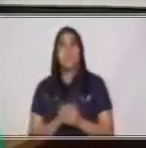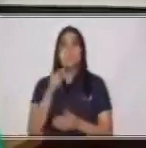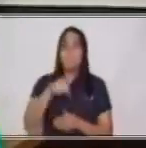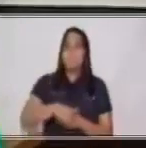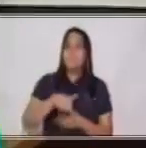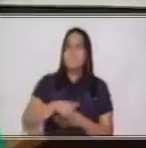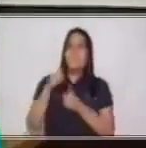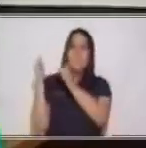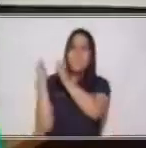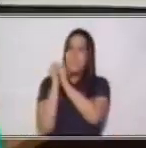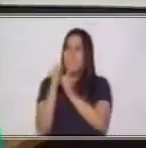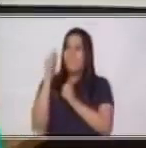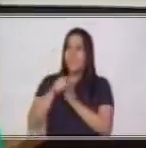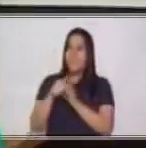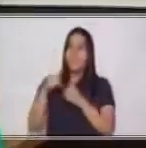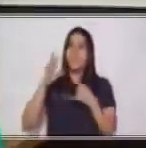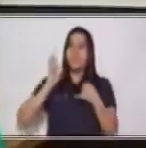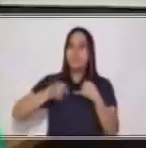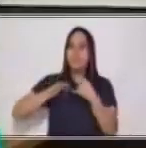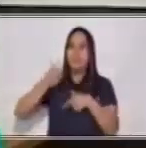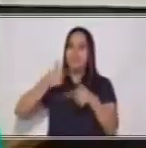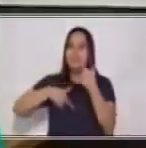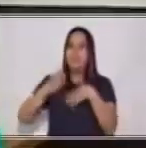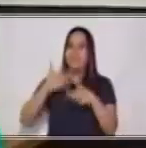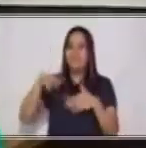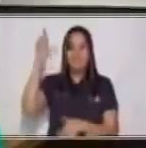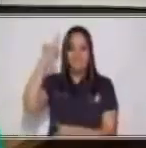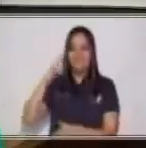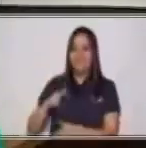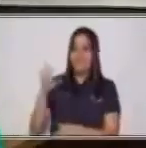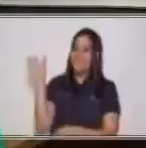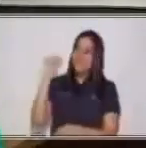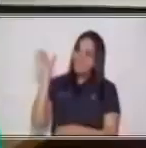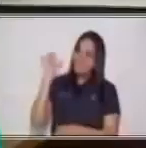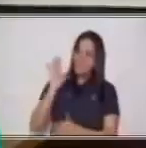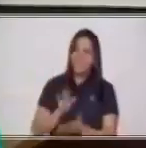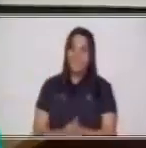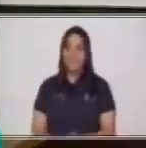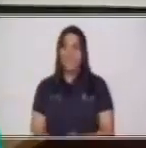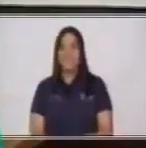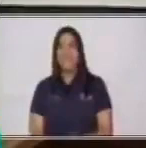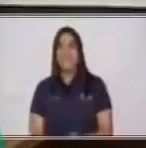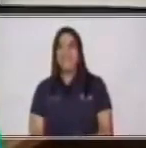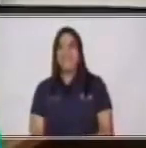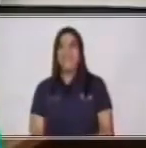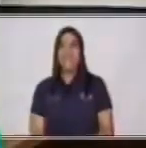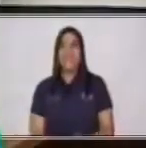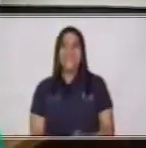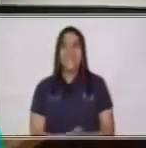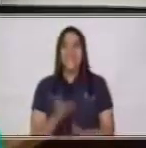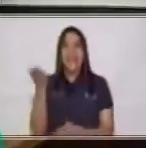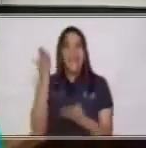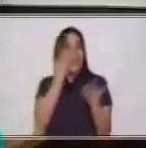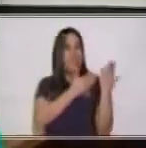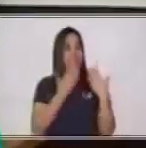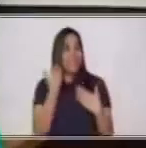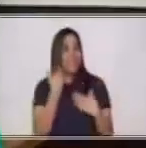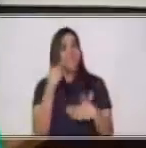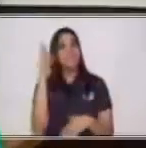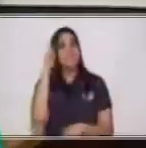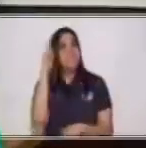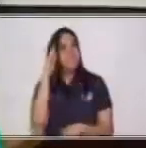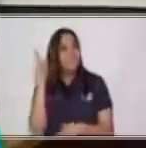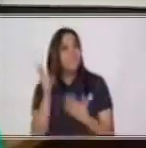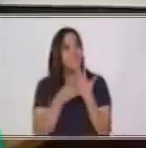tenemos el gusto que nos acompaña en lengua de señas Lourdes. Mucho gusto. Antes de empezar, te recomiendo